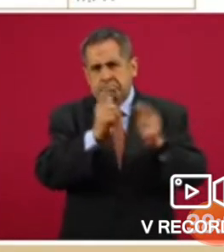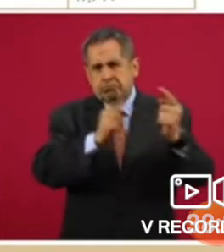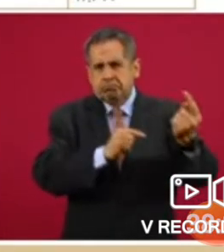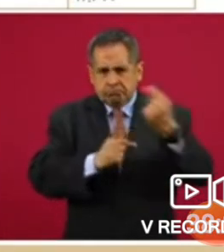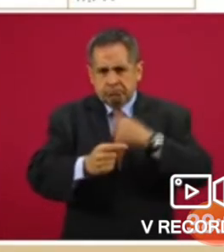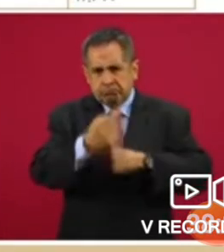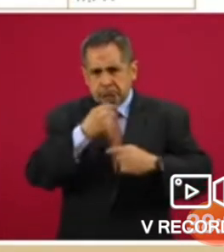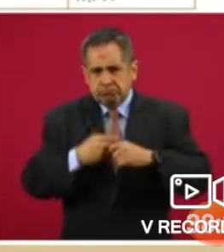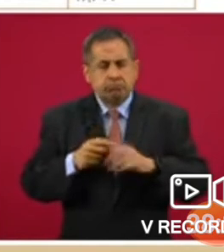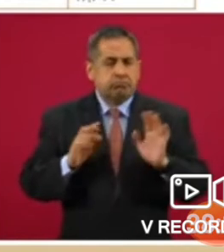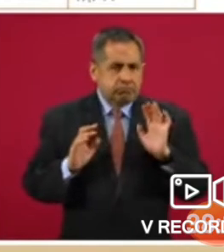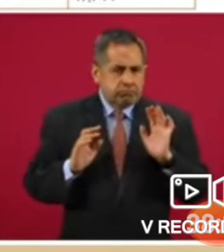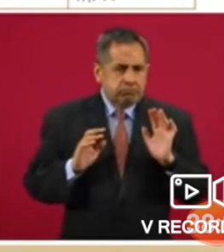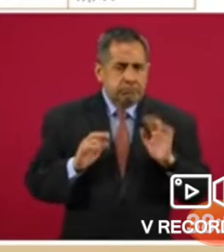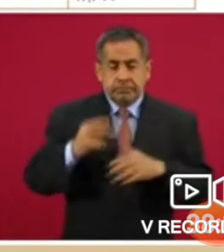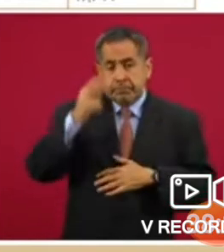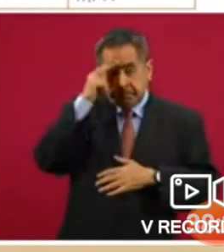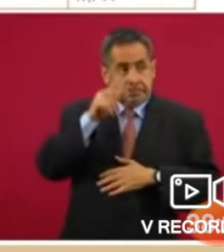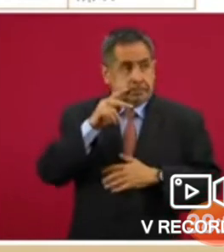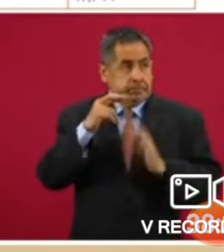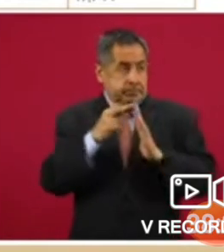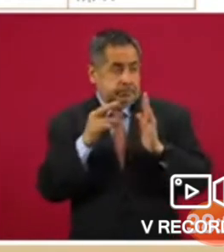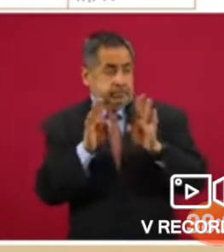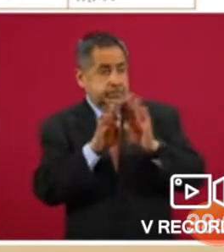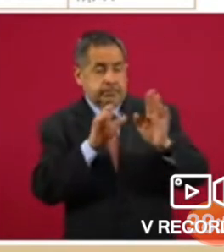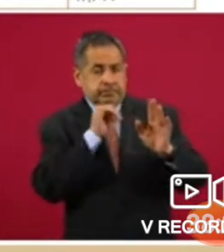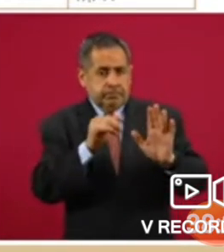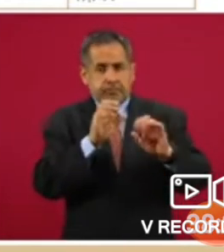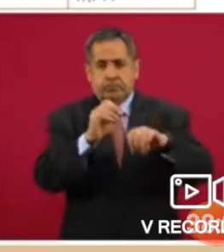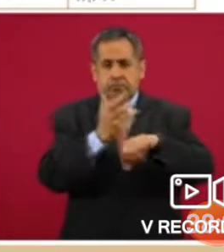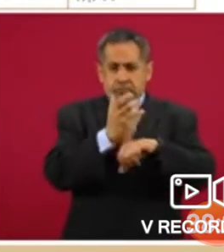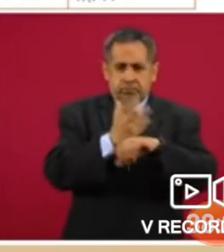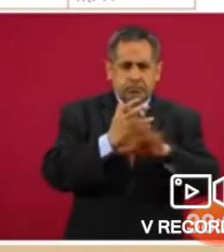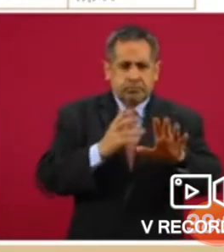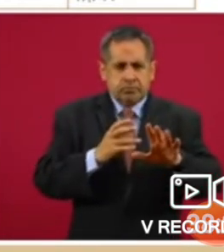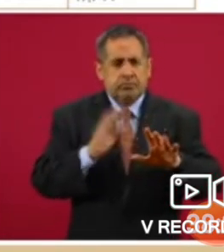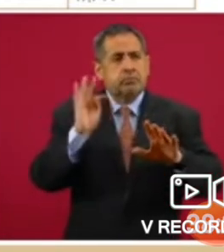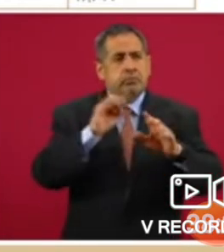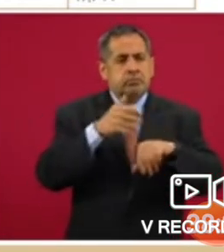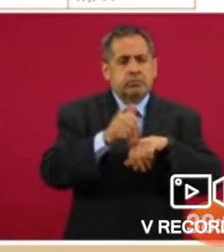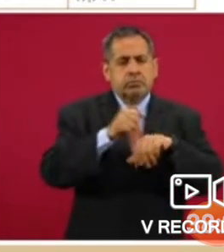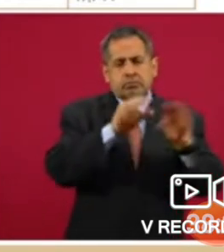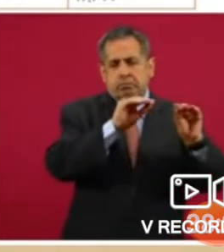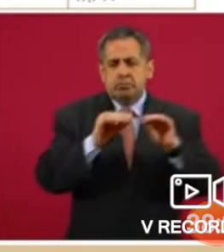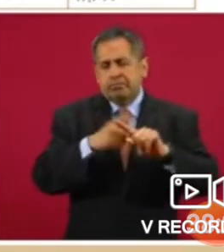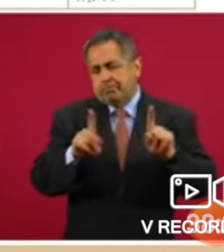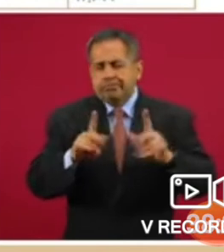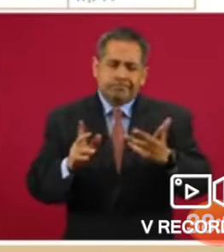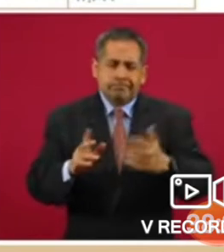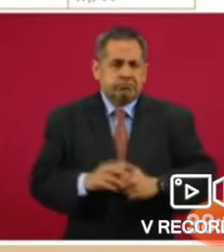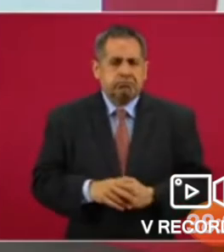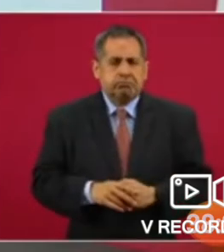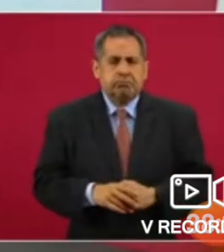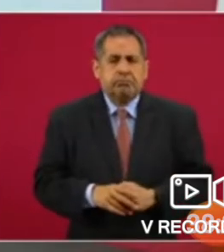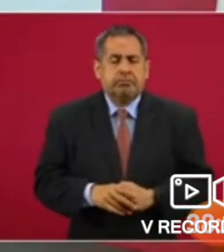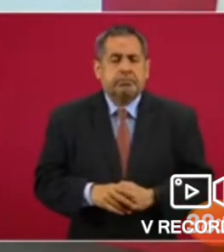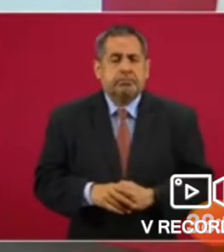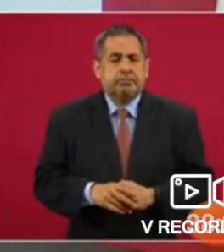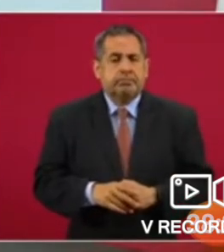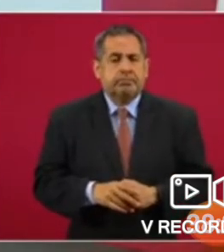hubiese habido restricciones por parte de México o de Estados Unidos, pues probablemente los números cambiarían.